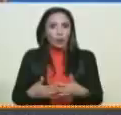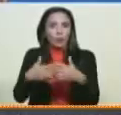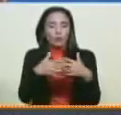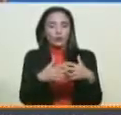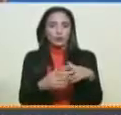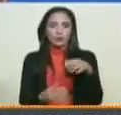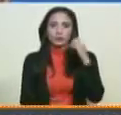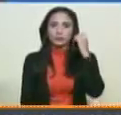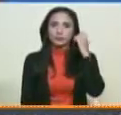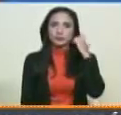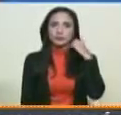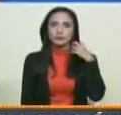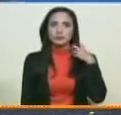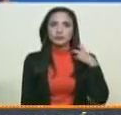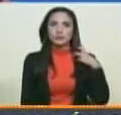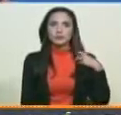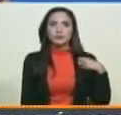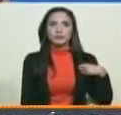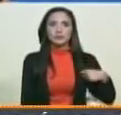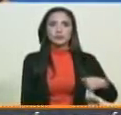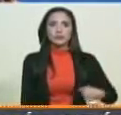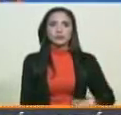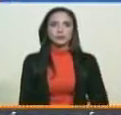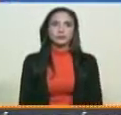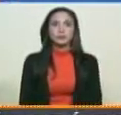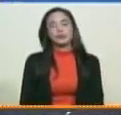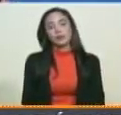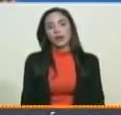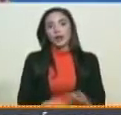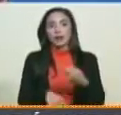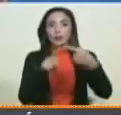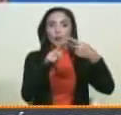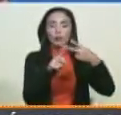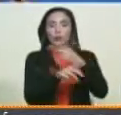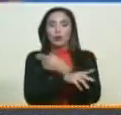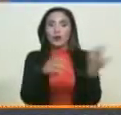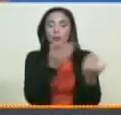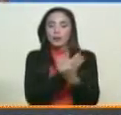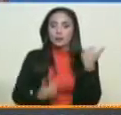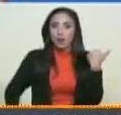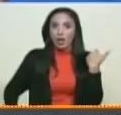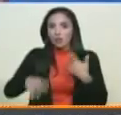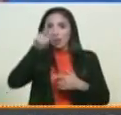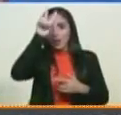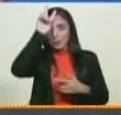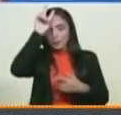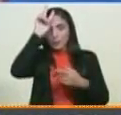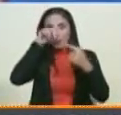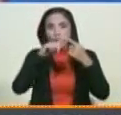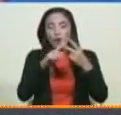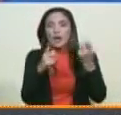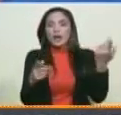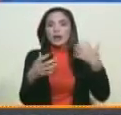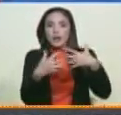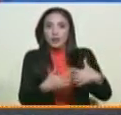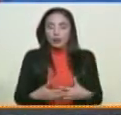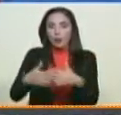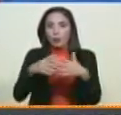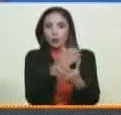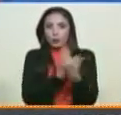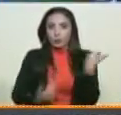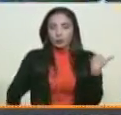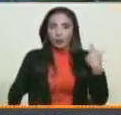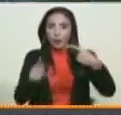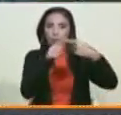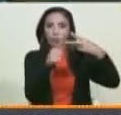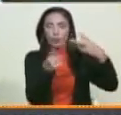imperiales. Ni llegó él, ni llegó el presidente de los Estados Unidos, no pudo ir a la cumbre porque se la sabotearon. Y todo parece